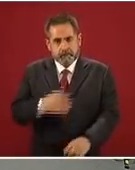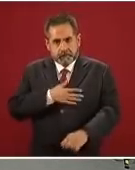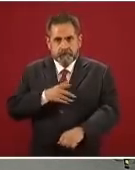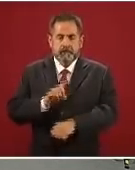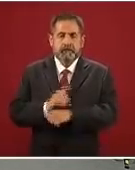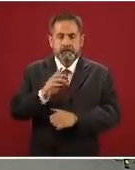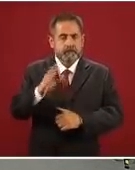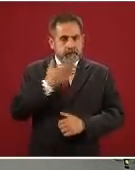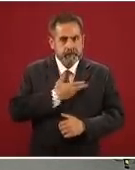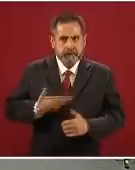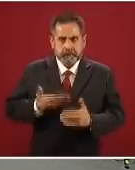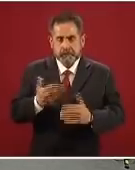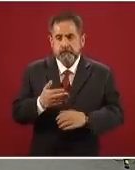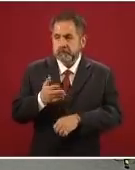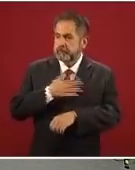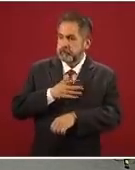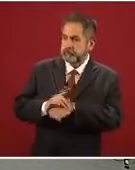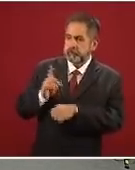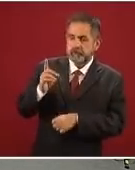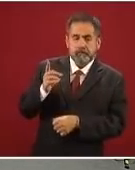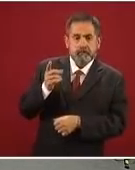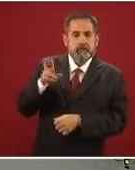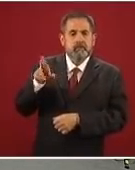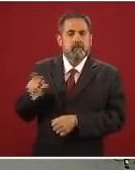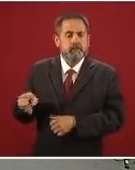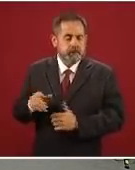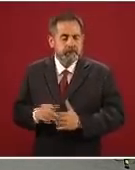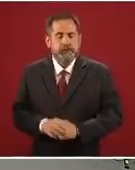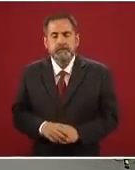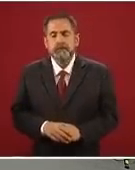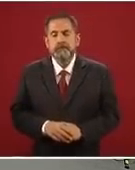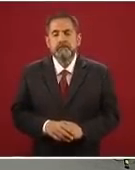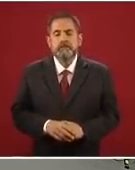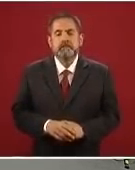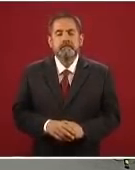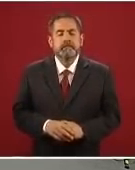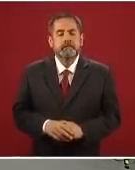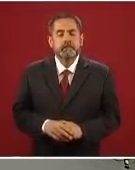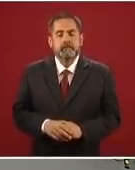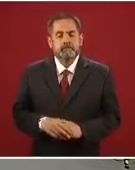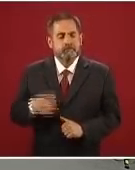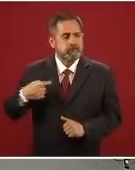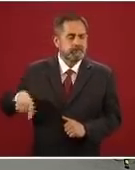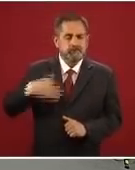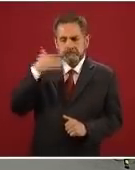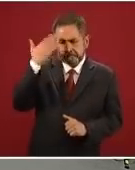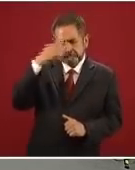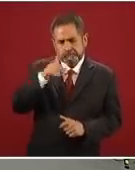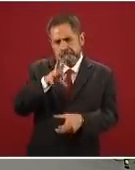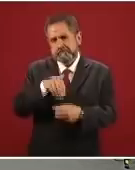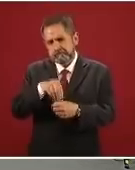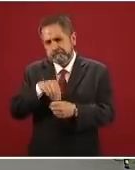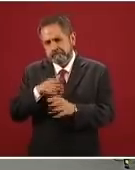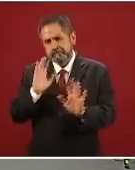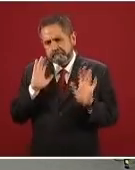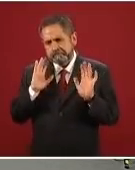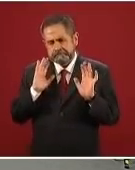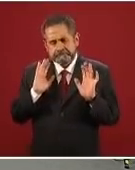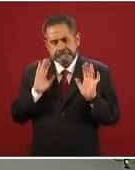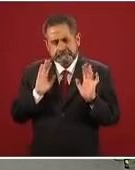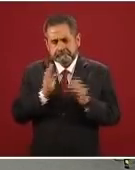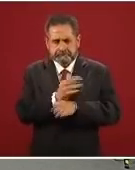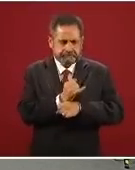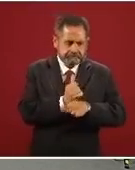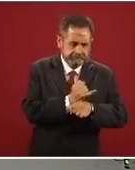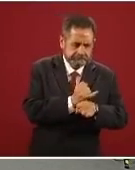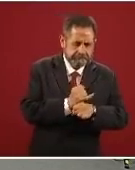Buenos días, Urbano Barrera, de Evaluaciones. Sabemos que por la secrecía de las investigaciones, tal vez